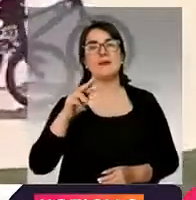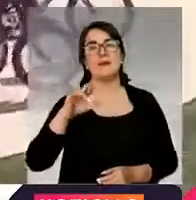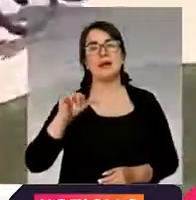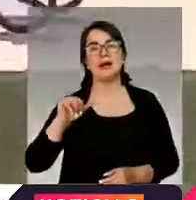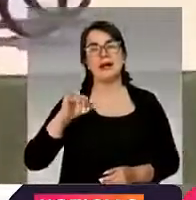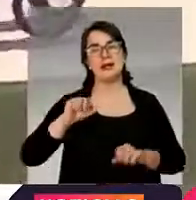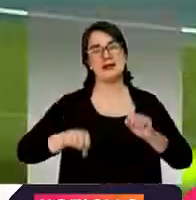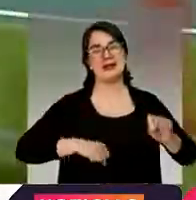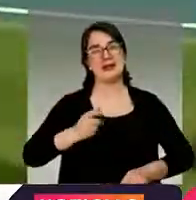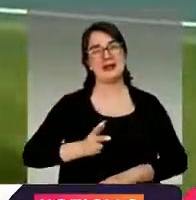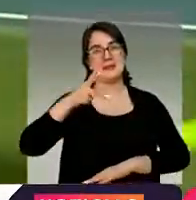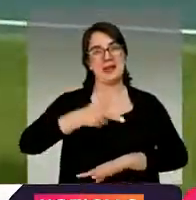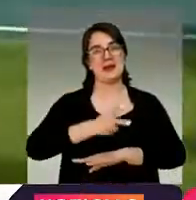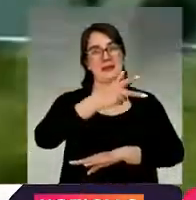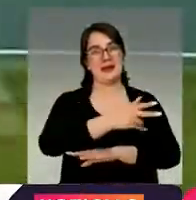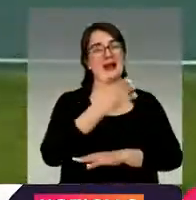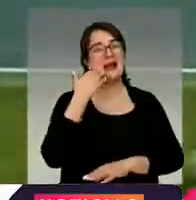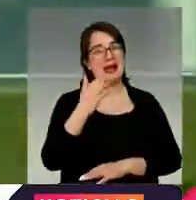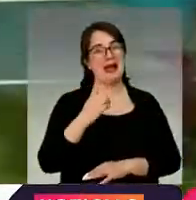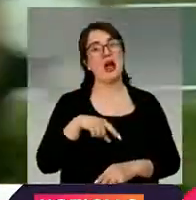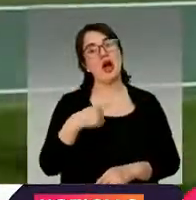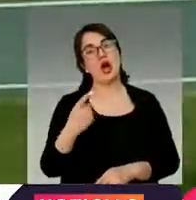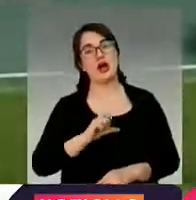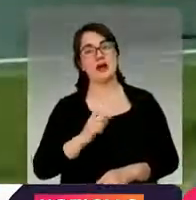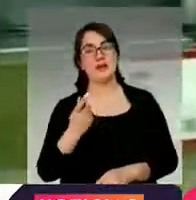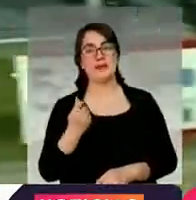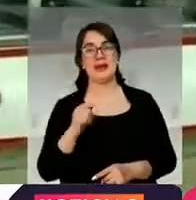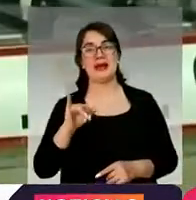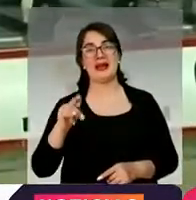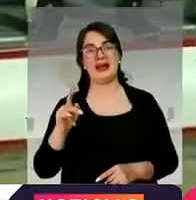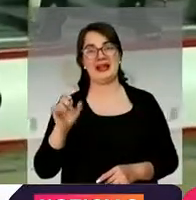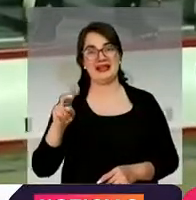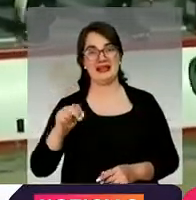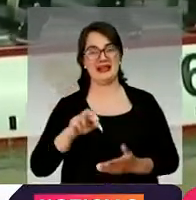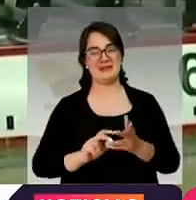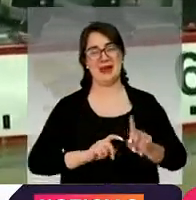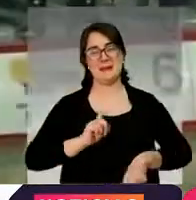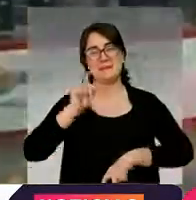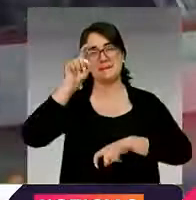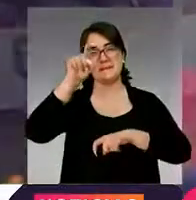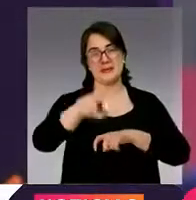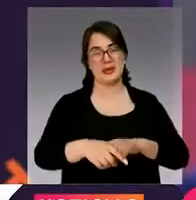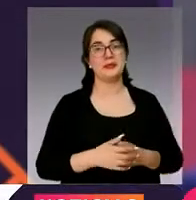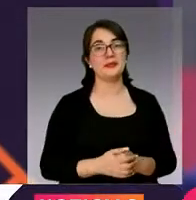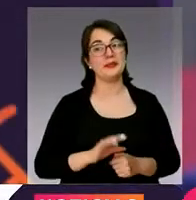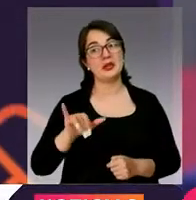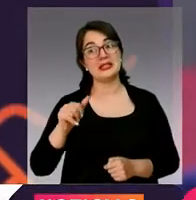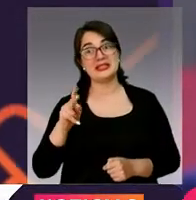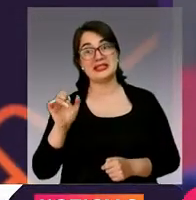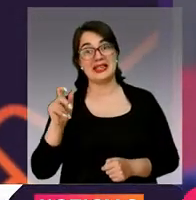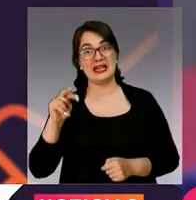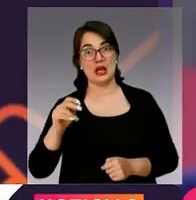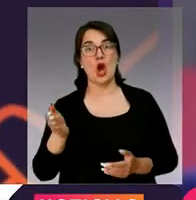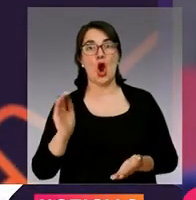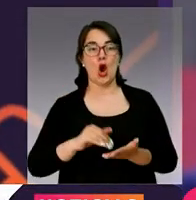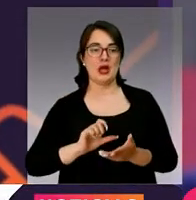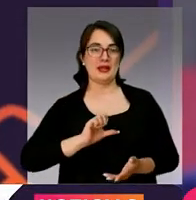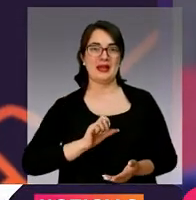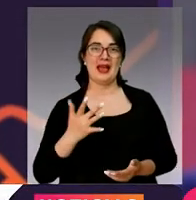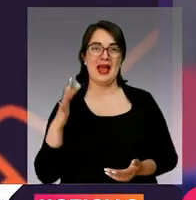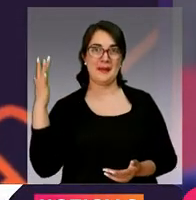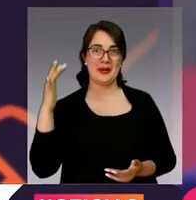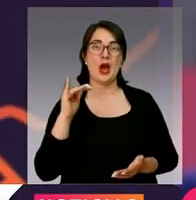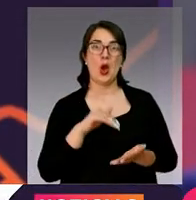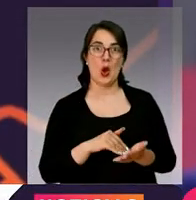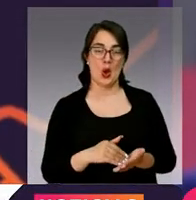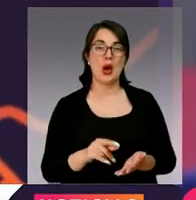en BMX y la plata de Katherine Ibargüen en salto triple. Además, Jacqueline Rentería repitió bronce y esta vez se sumó, también